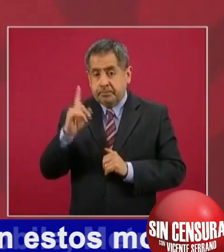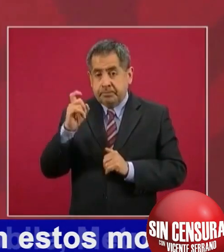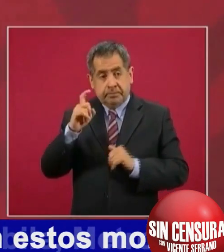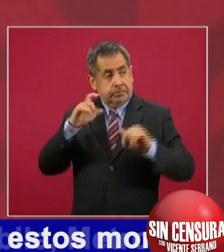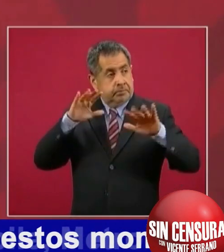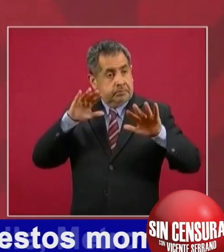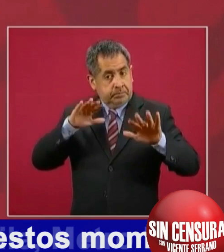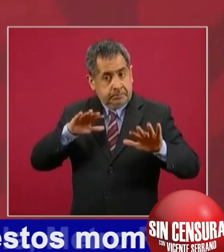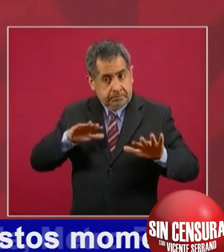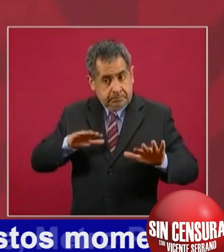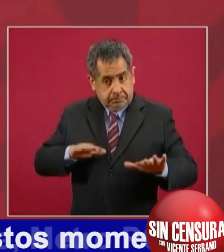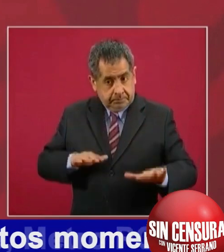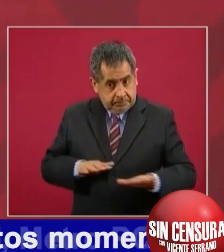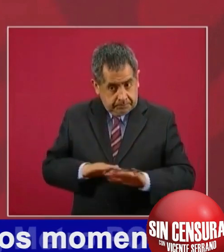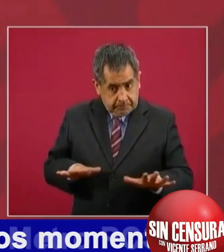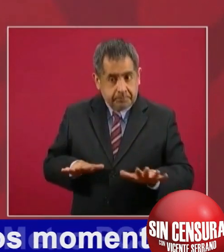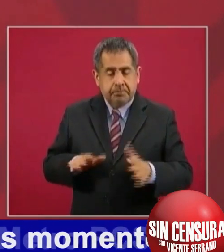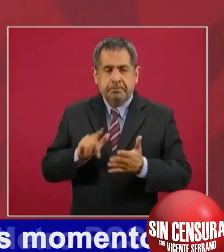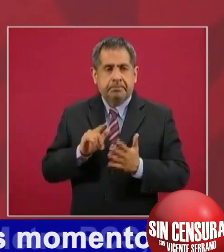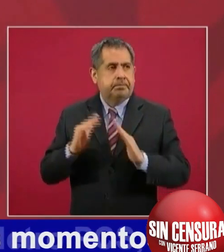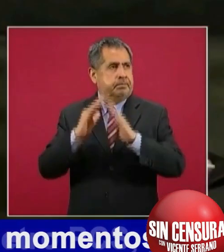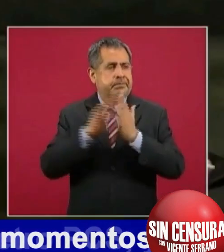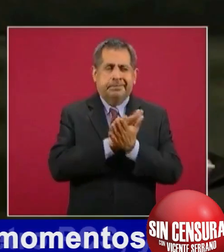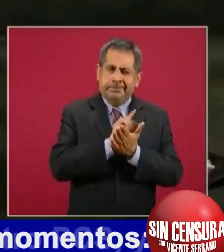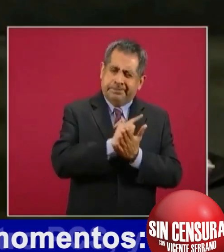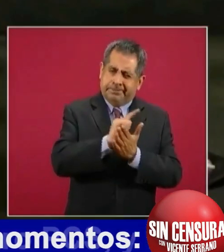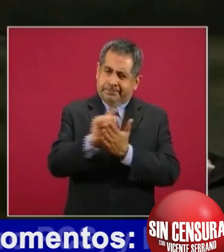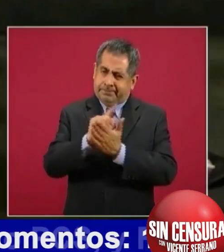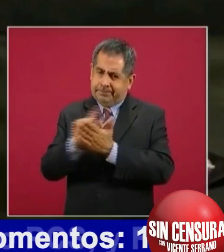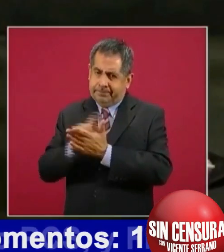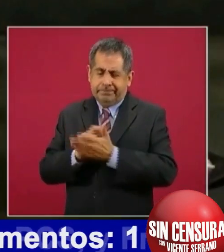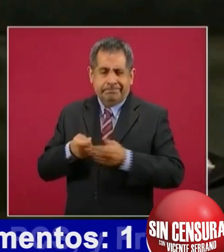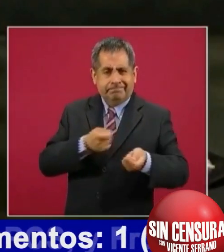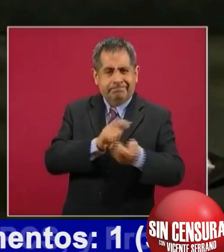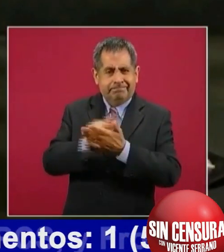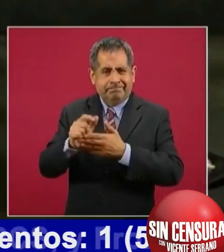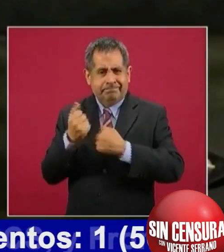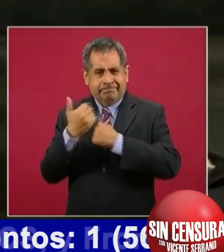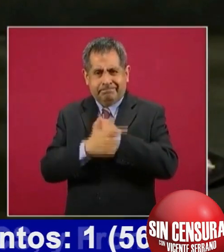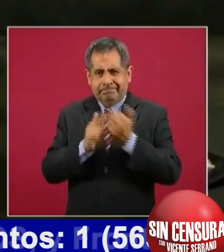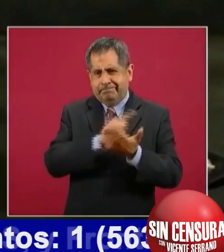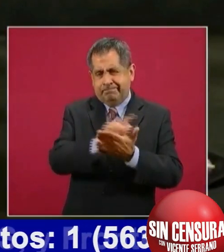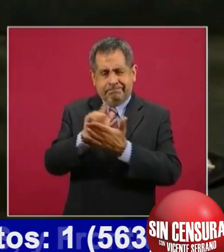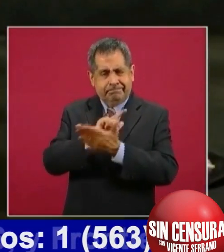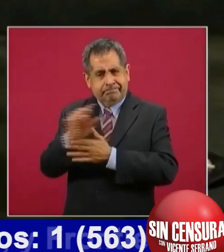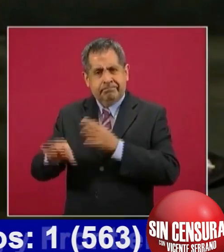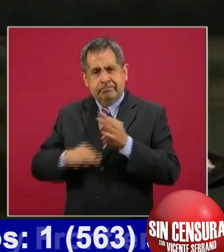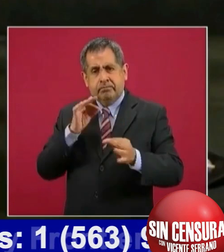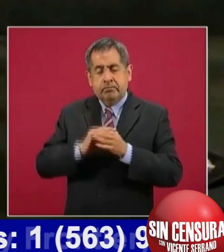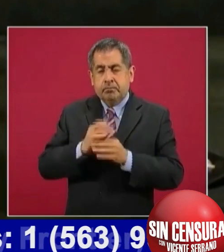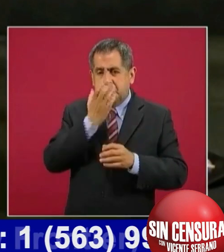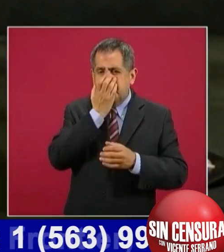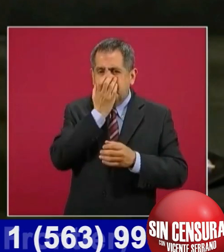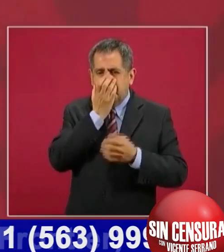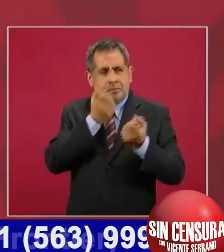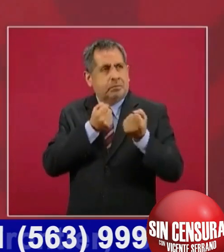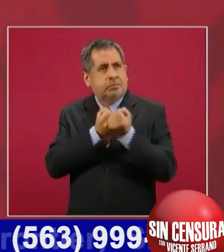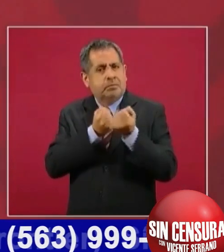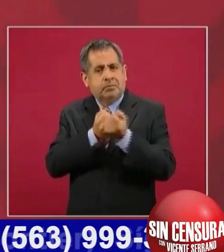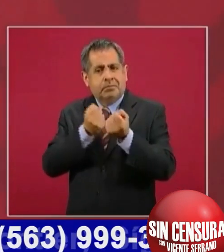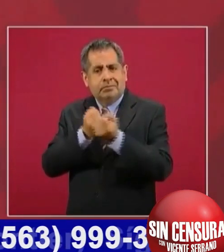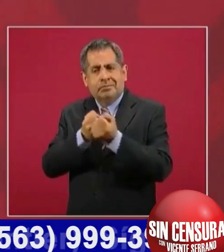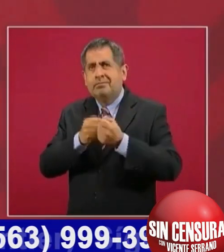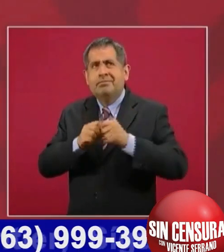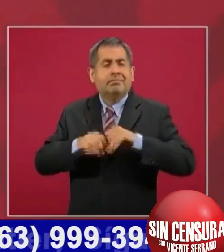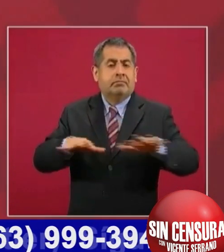se limpien las casas, se desinfecten, se fumigue, porque